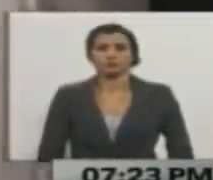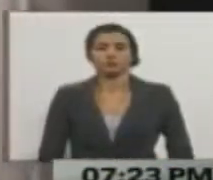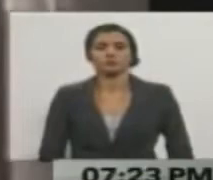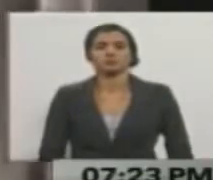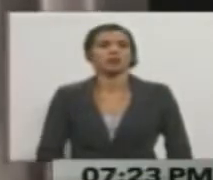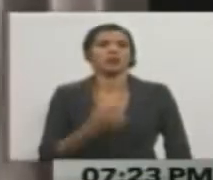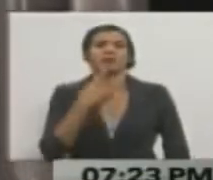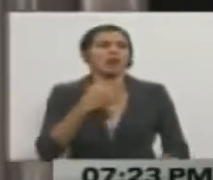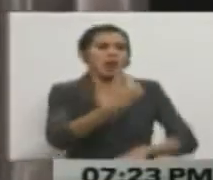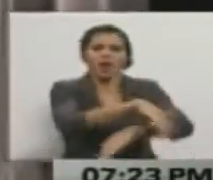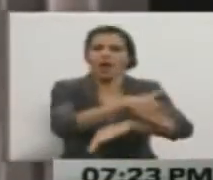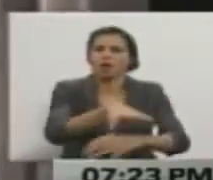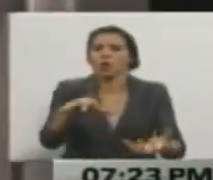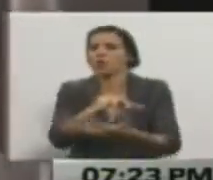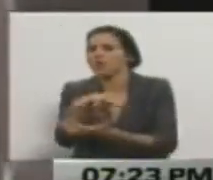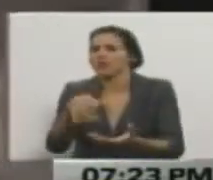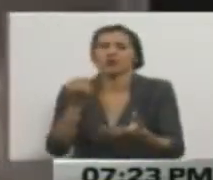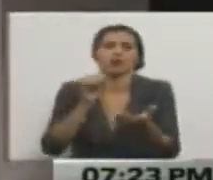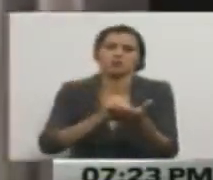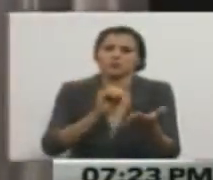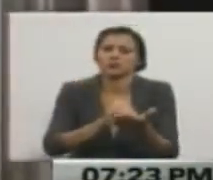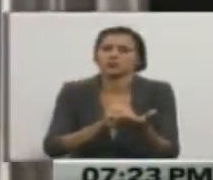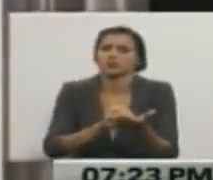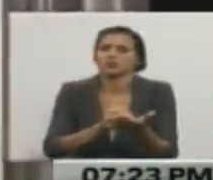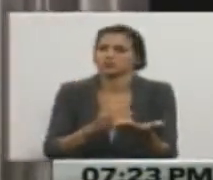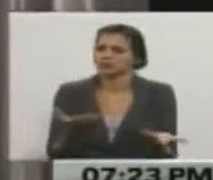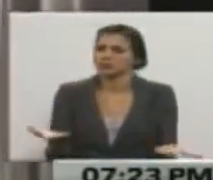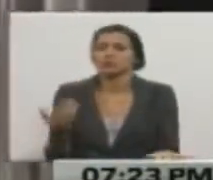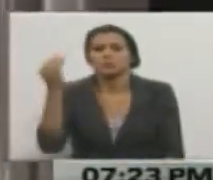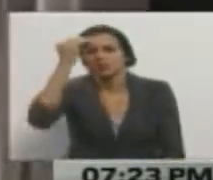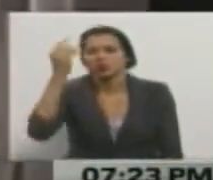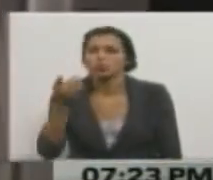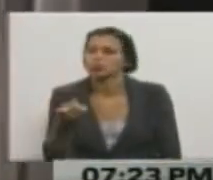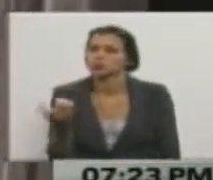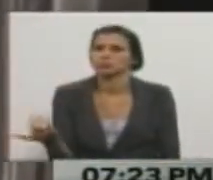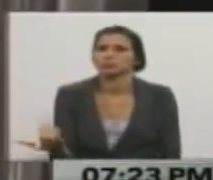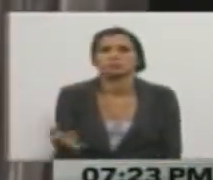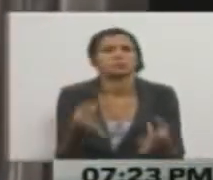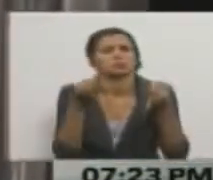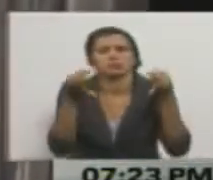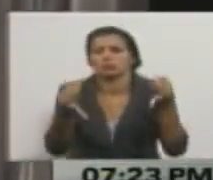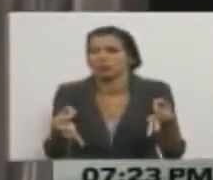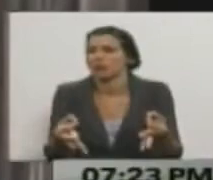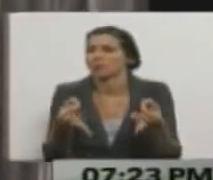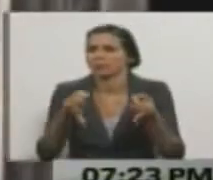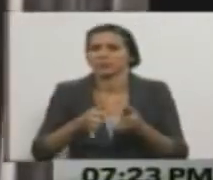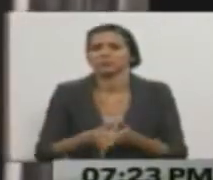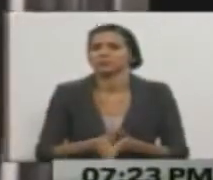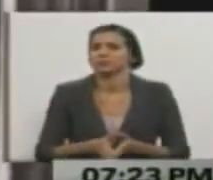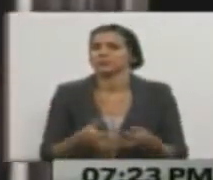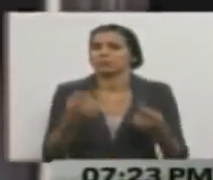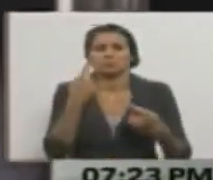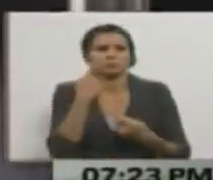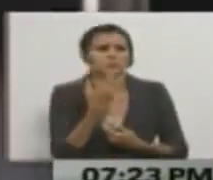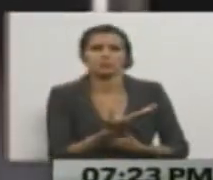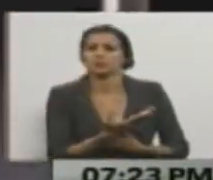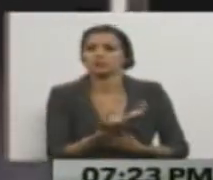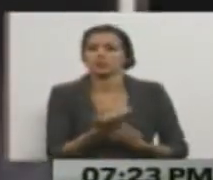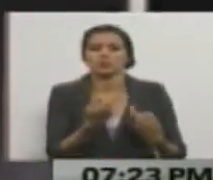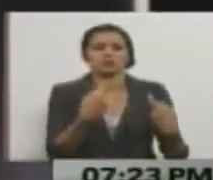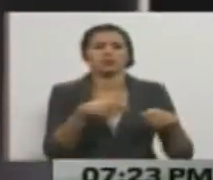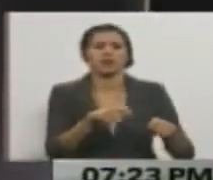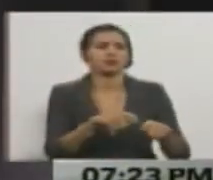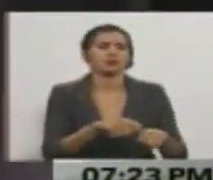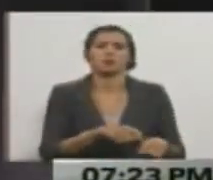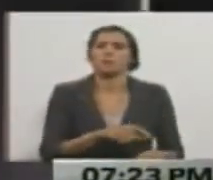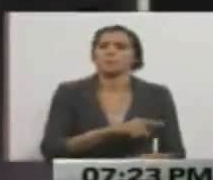Otra vez 350, nacionalidad de Maduro, ¿qué tiene que decir sobre eso? Bueno, como siempre, tratando de imponer la agenda del